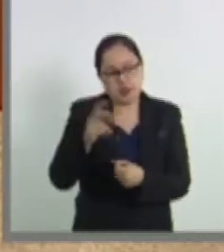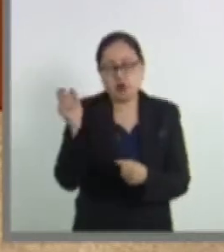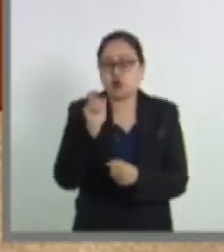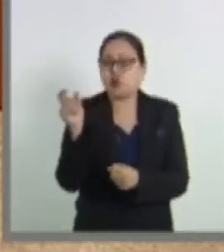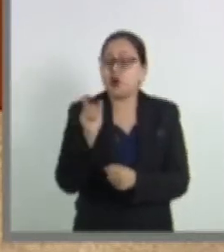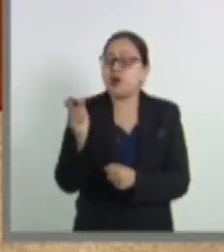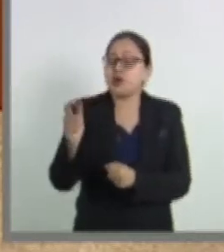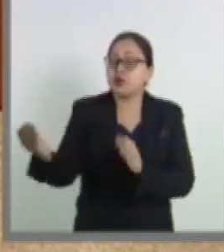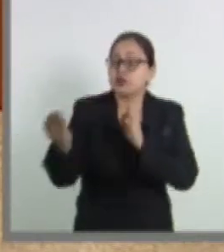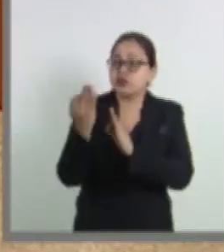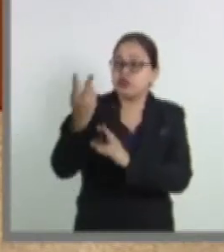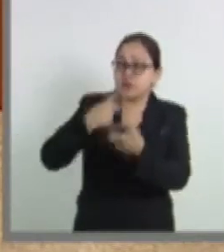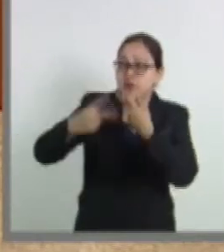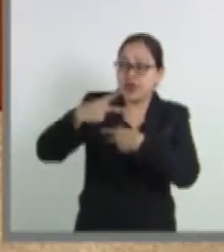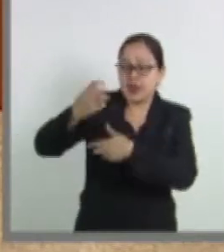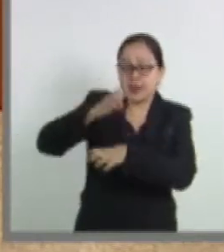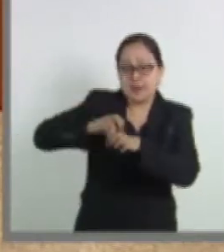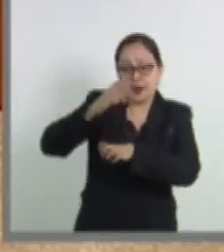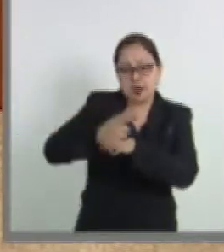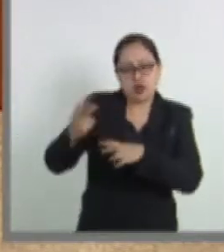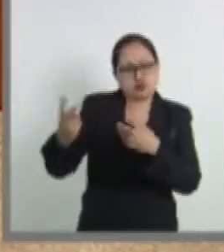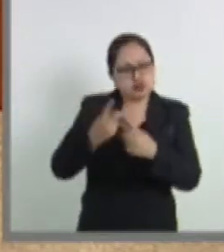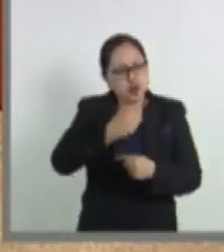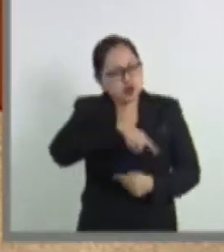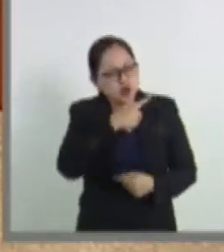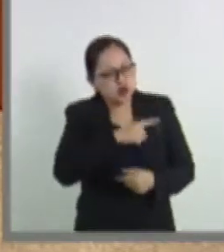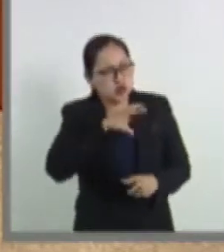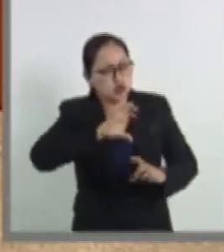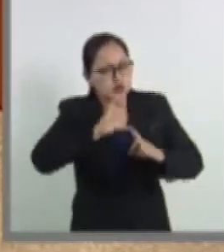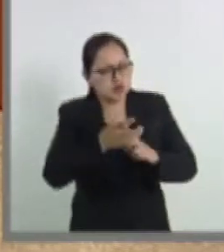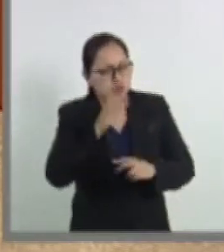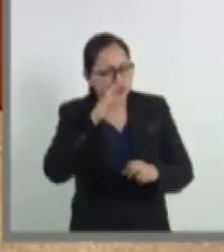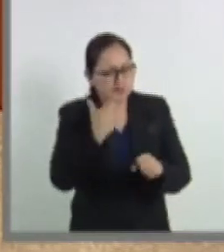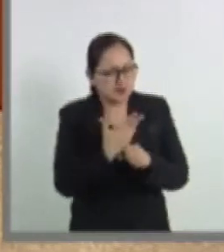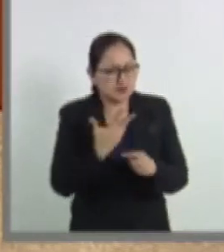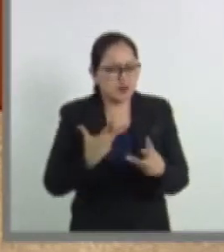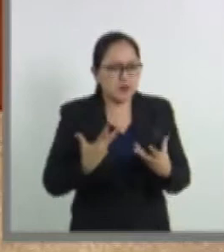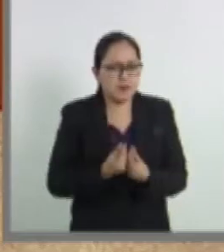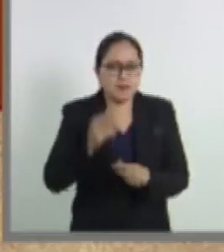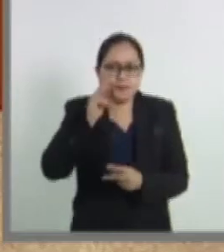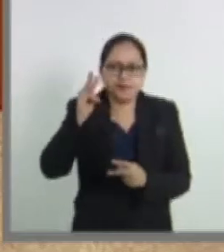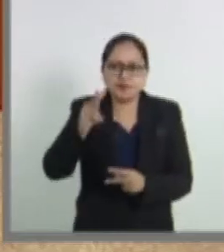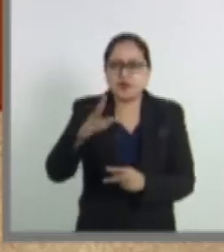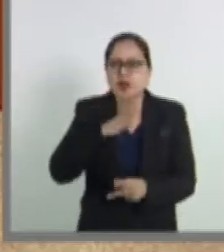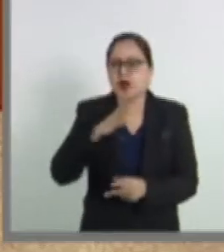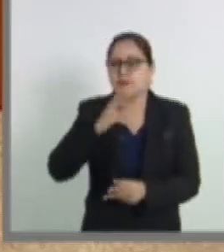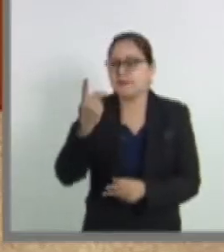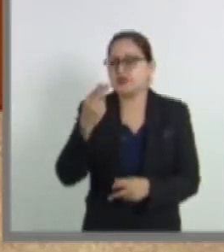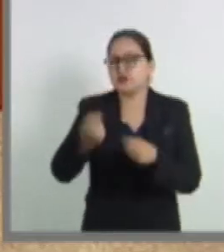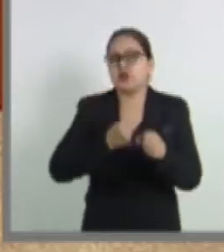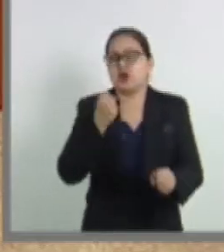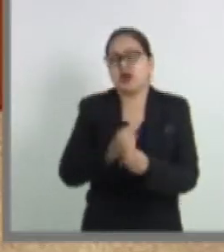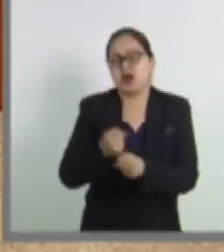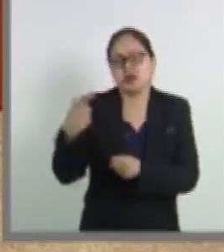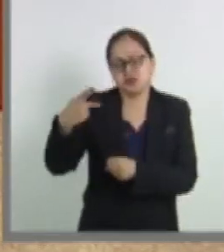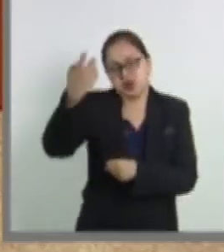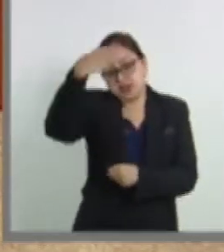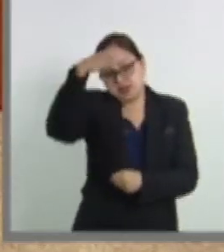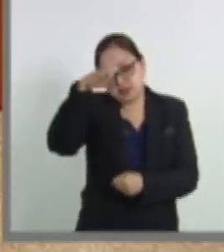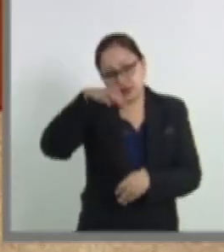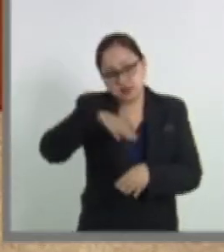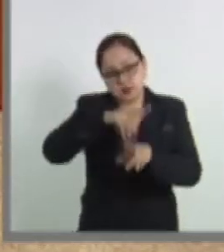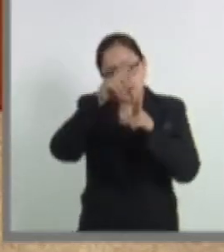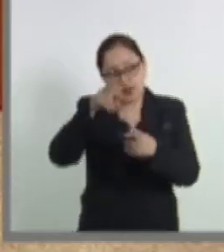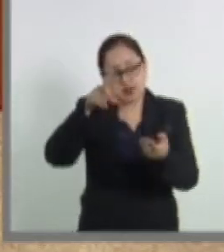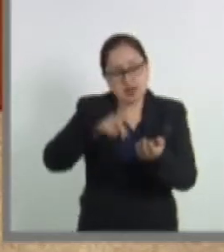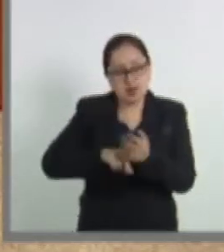los integrantes de las comisiones concluimos que el embajador González, quien cuenta con una experiencia de más de 25 años en la diplomacia y